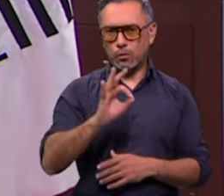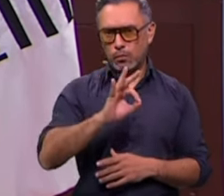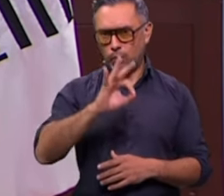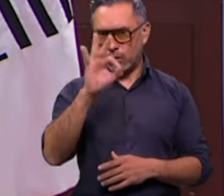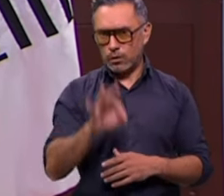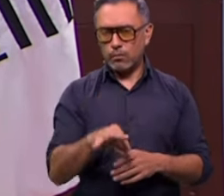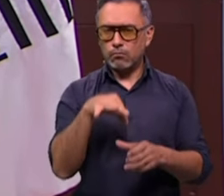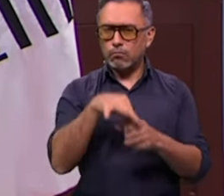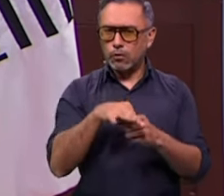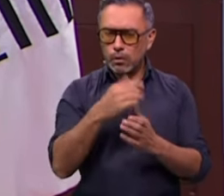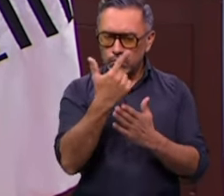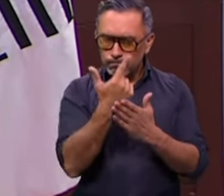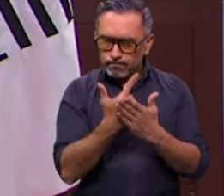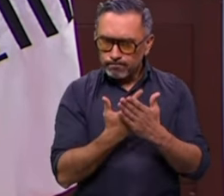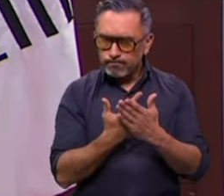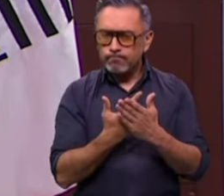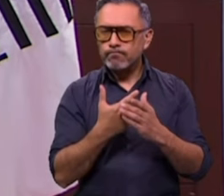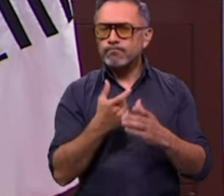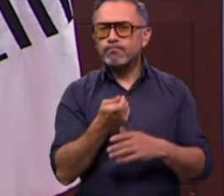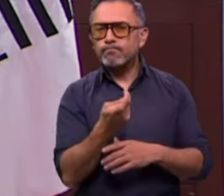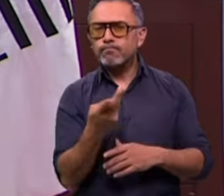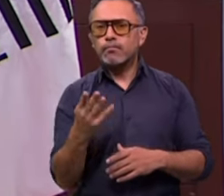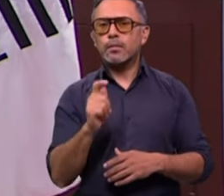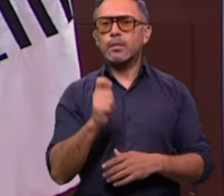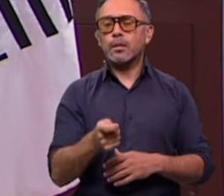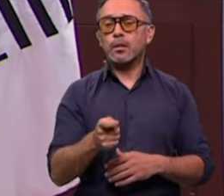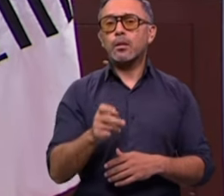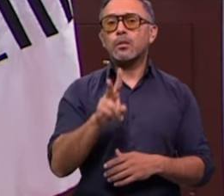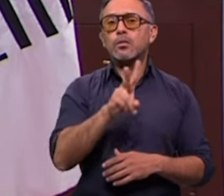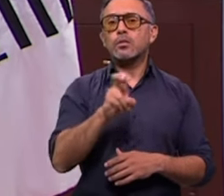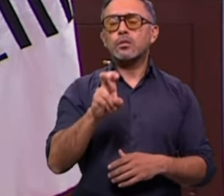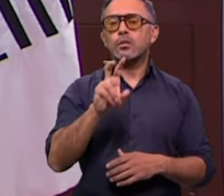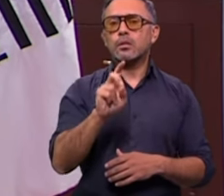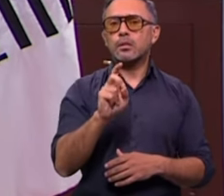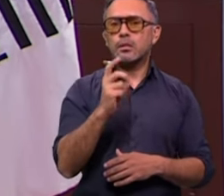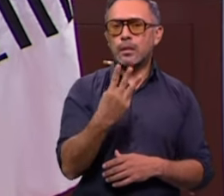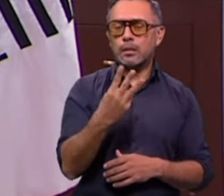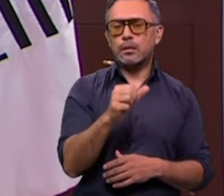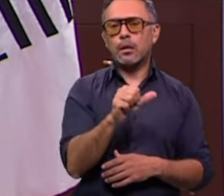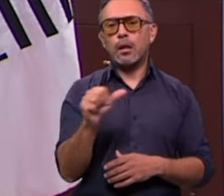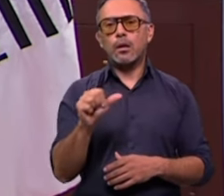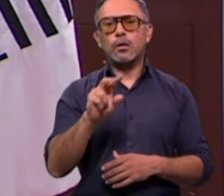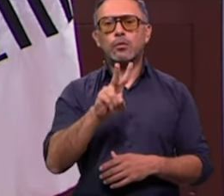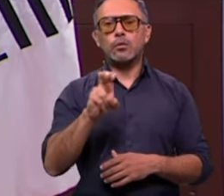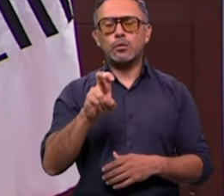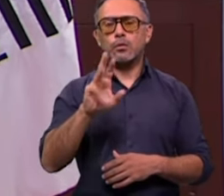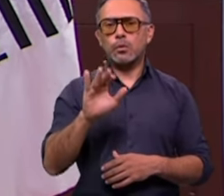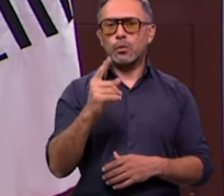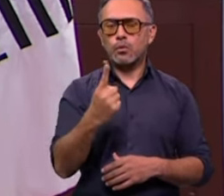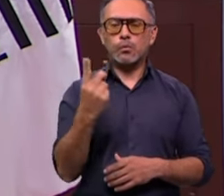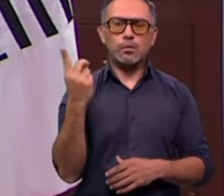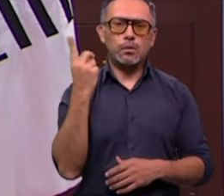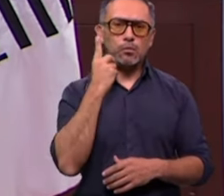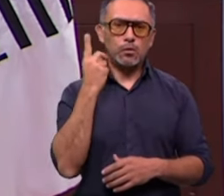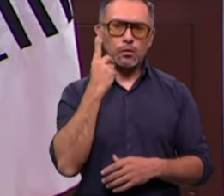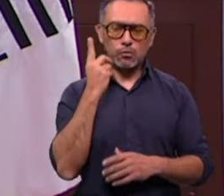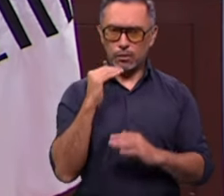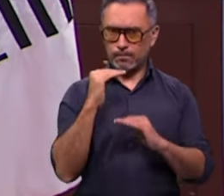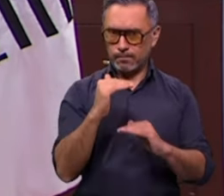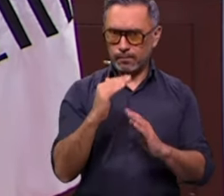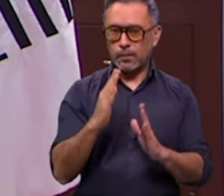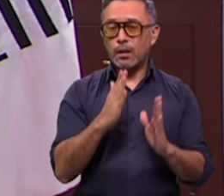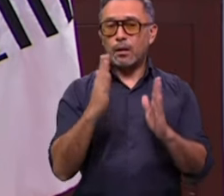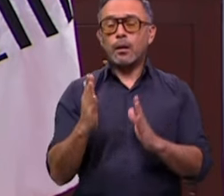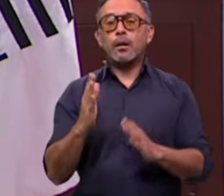la votación, lo que representa entre 233 y 251 diputaciones.